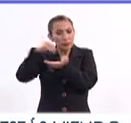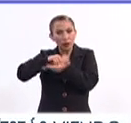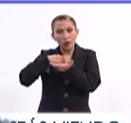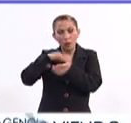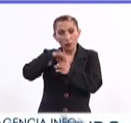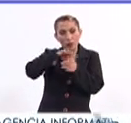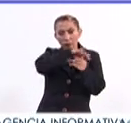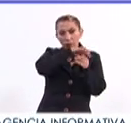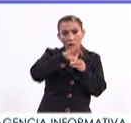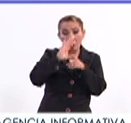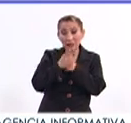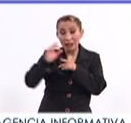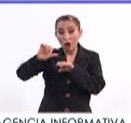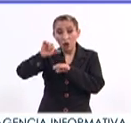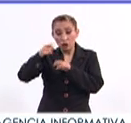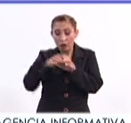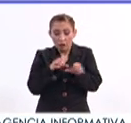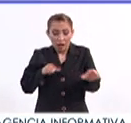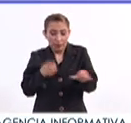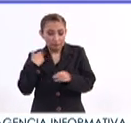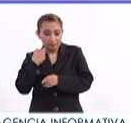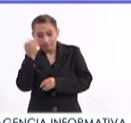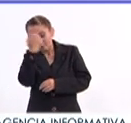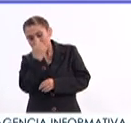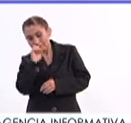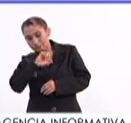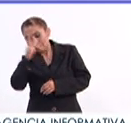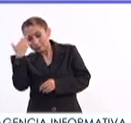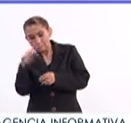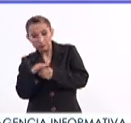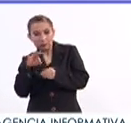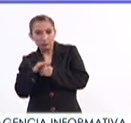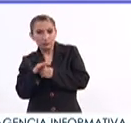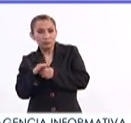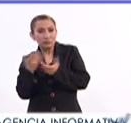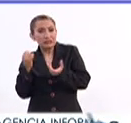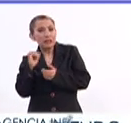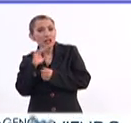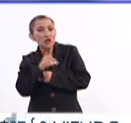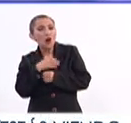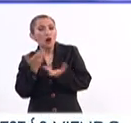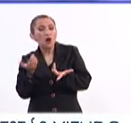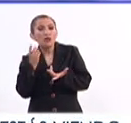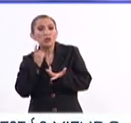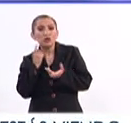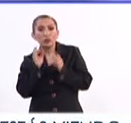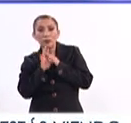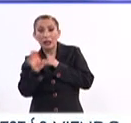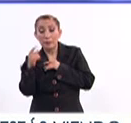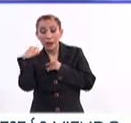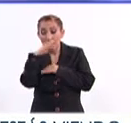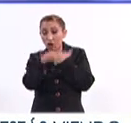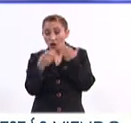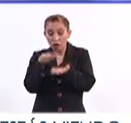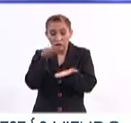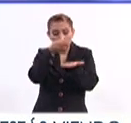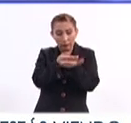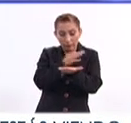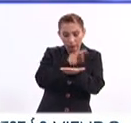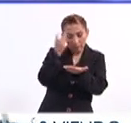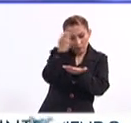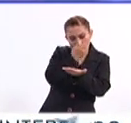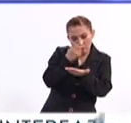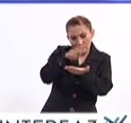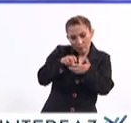implementar un comité externo de expertas y expertos con votación de Diputación Migrante, para efecto de ¿qué? De que todos estos insumos pues los